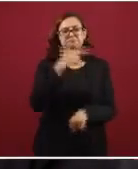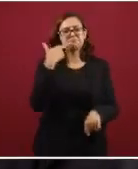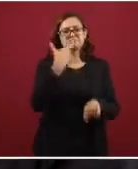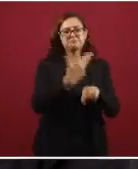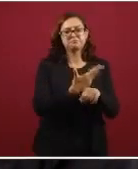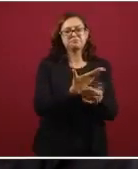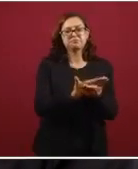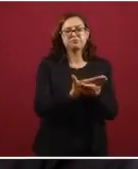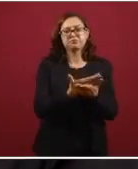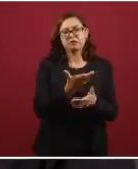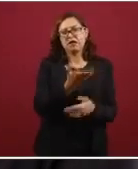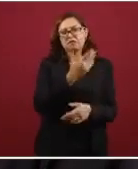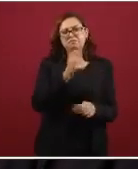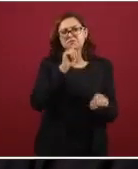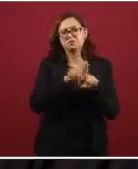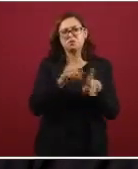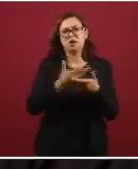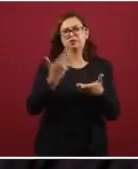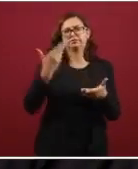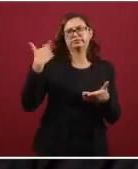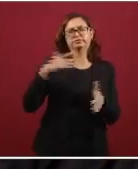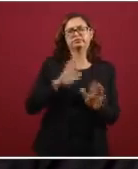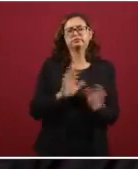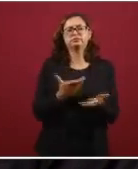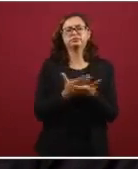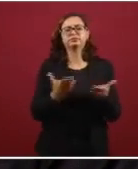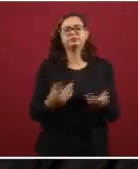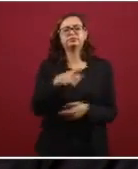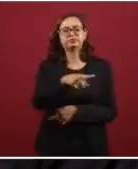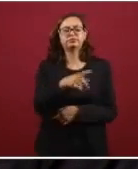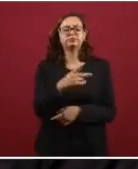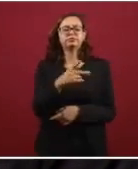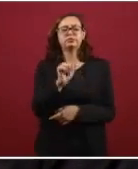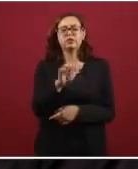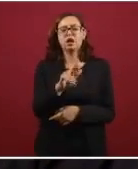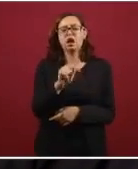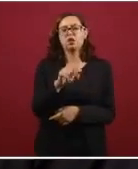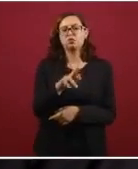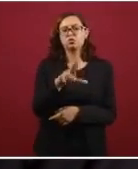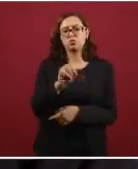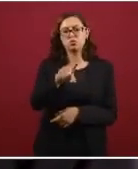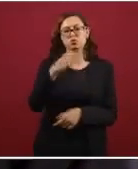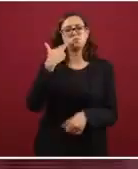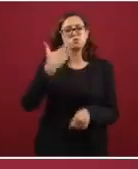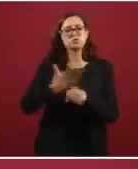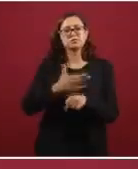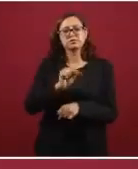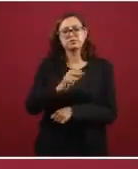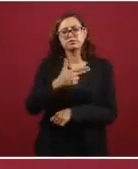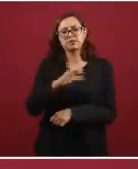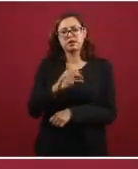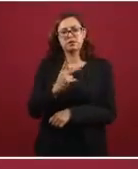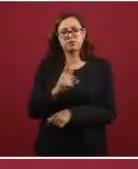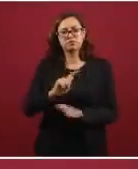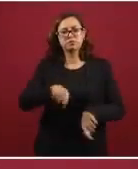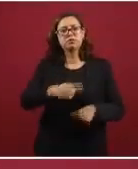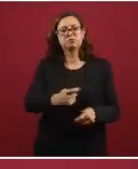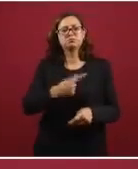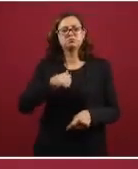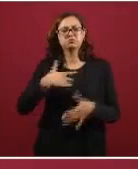es el encargado de la Secretaría de Hacienda. Le tengo